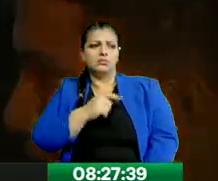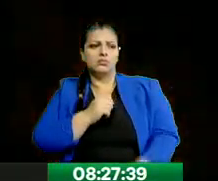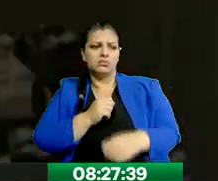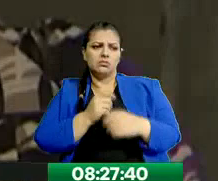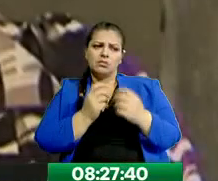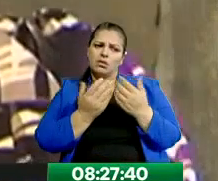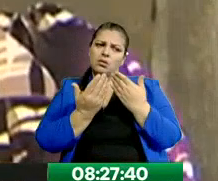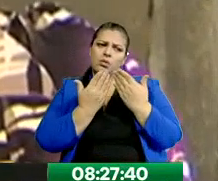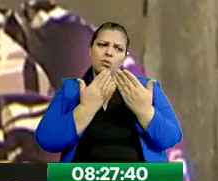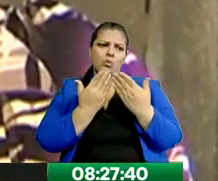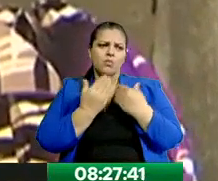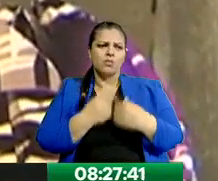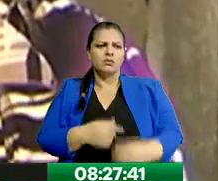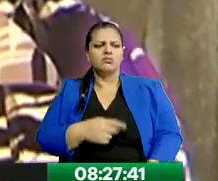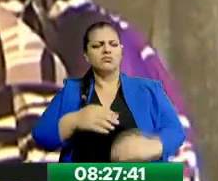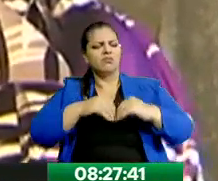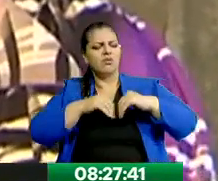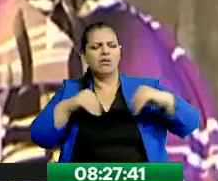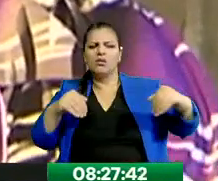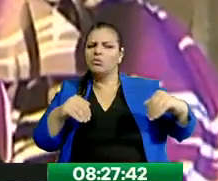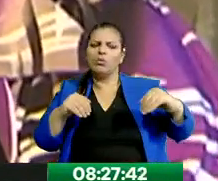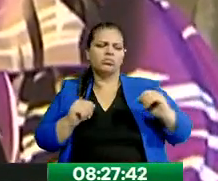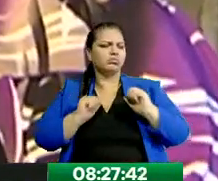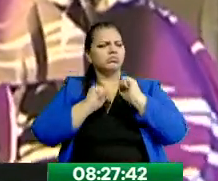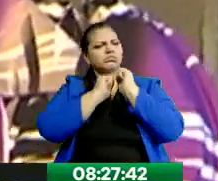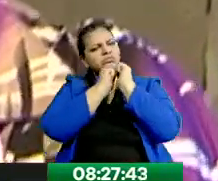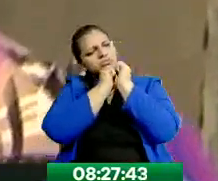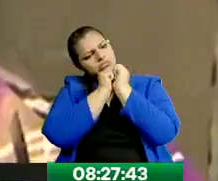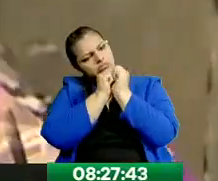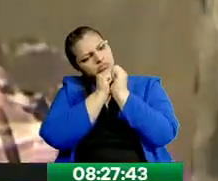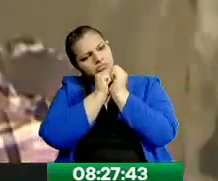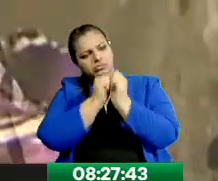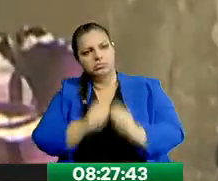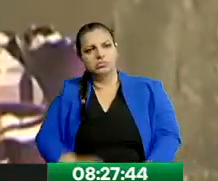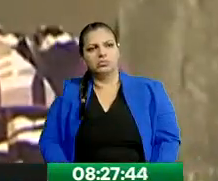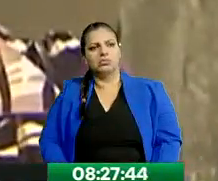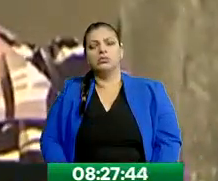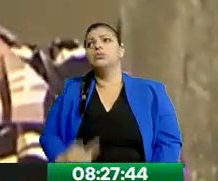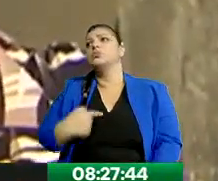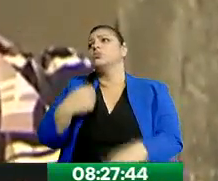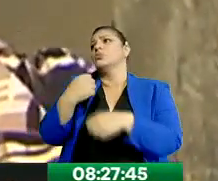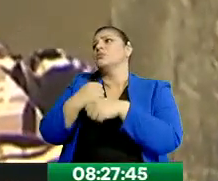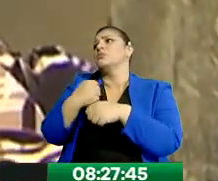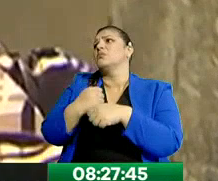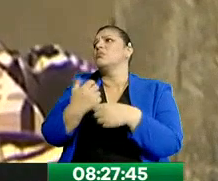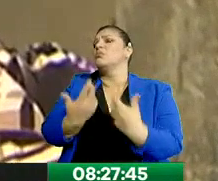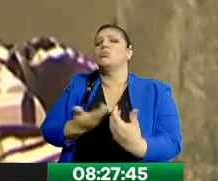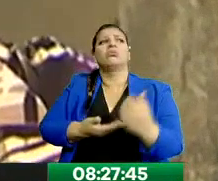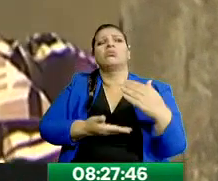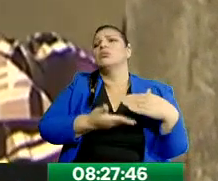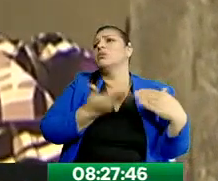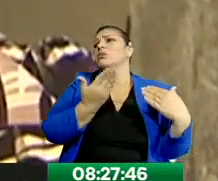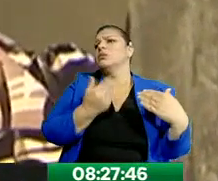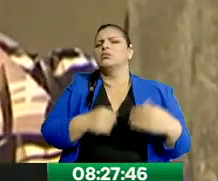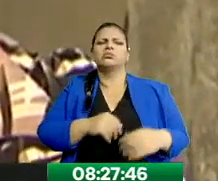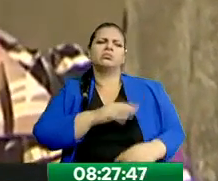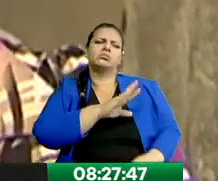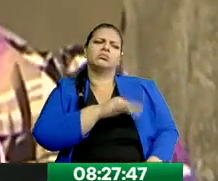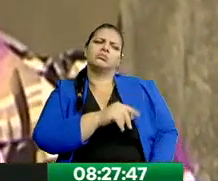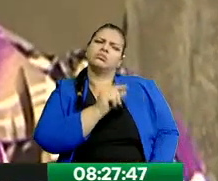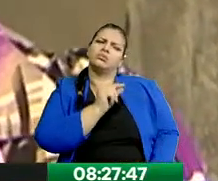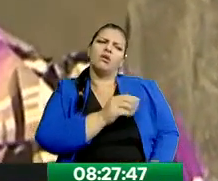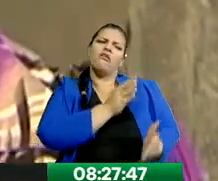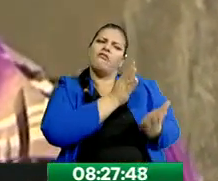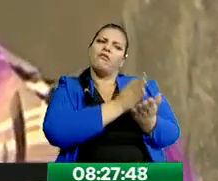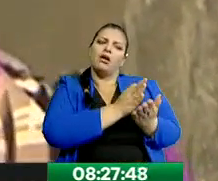requerimientos. Ella no se iba en taxi ruta, ella se iba en la 103. Y ayer se la va llevando en el taxi, se la había ido llevando. Que mi